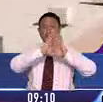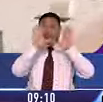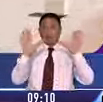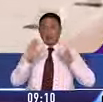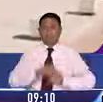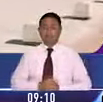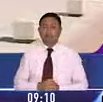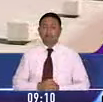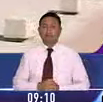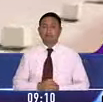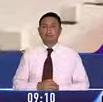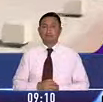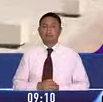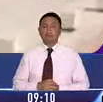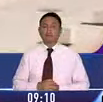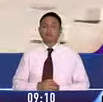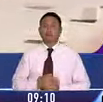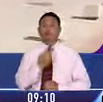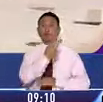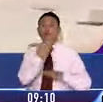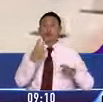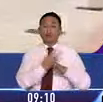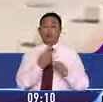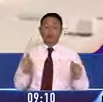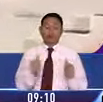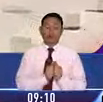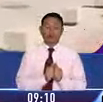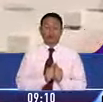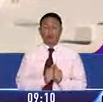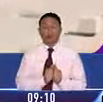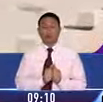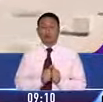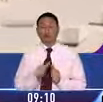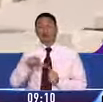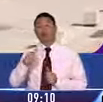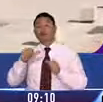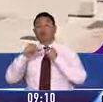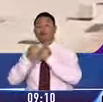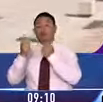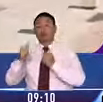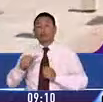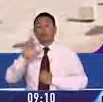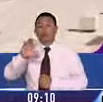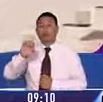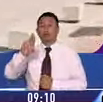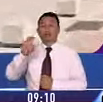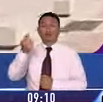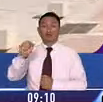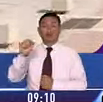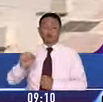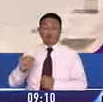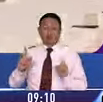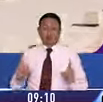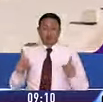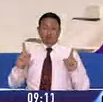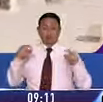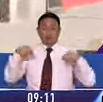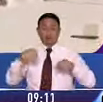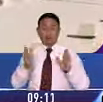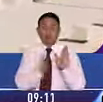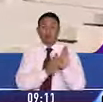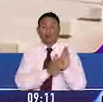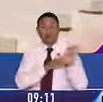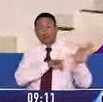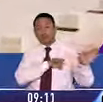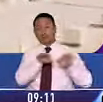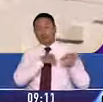de la mañana y que durante 2 horas junto al otro interpelante del Partido Social Cristiano, Esteban